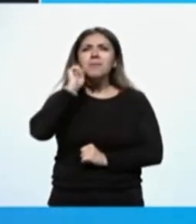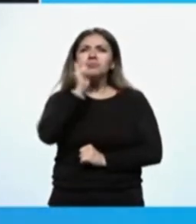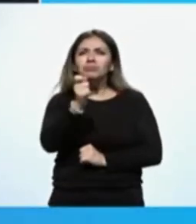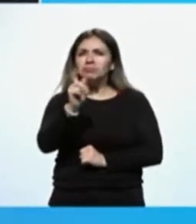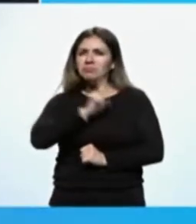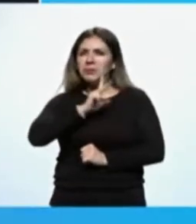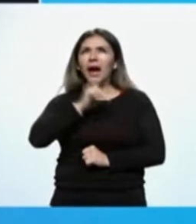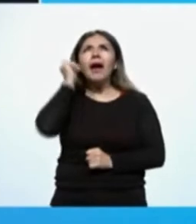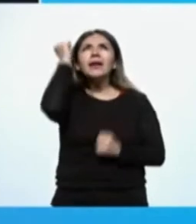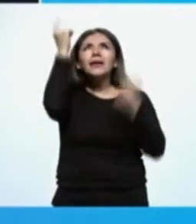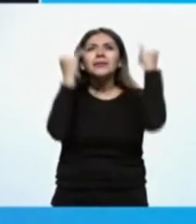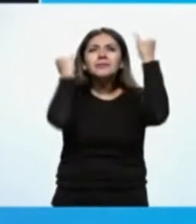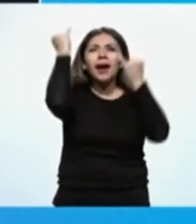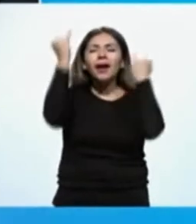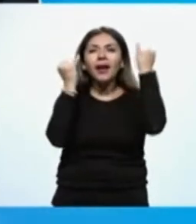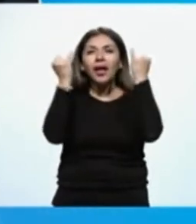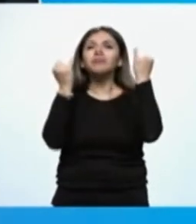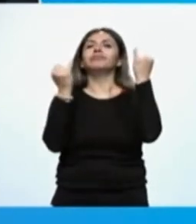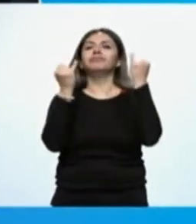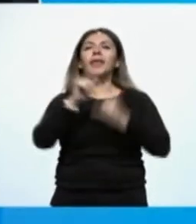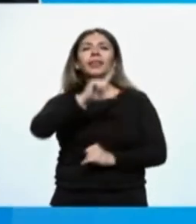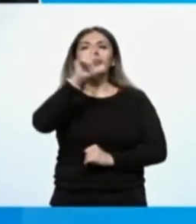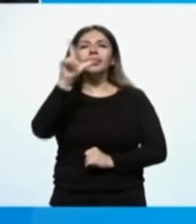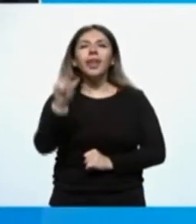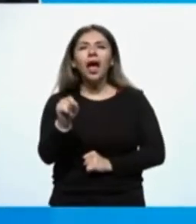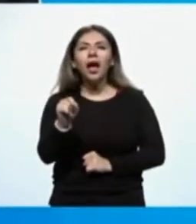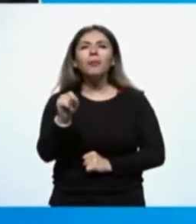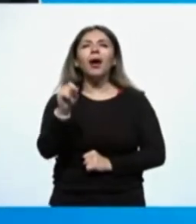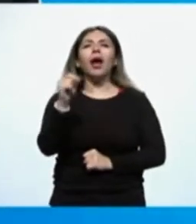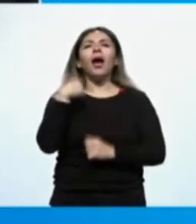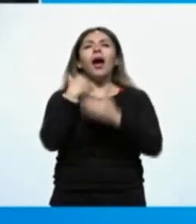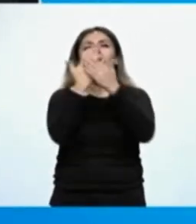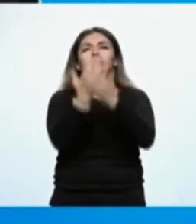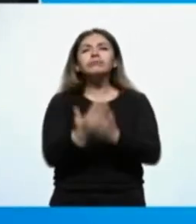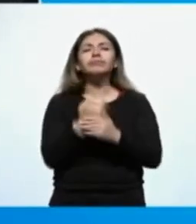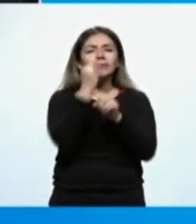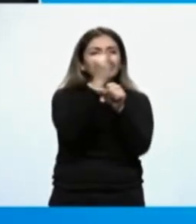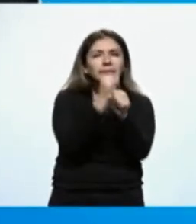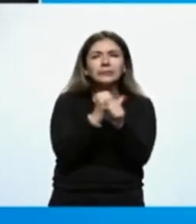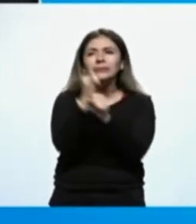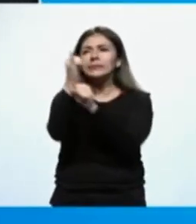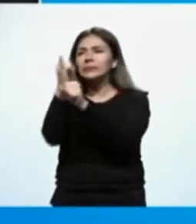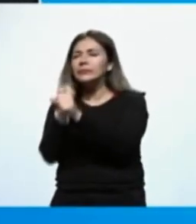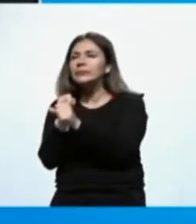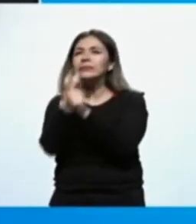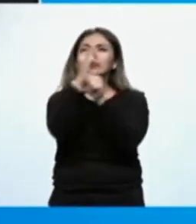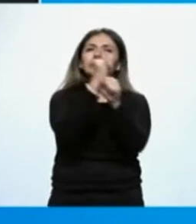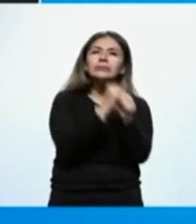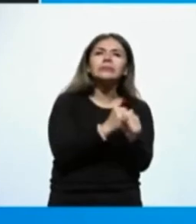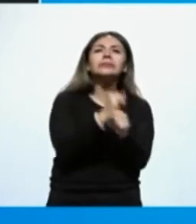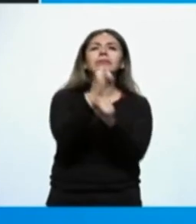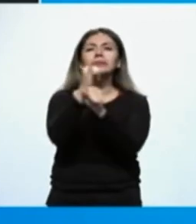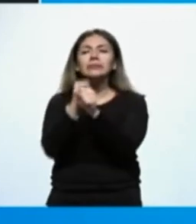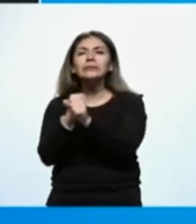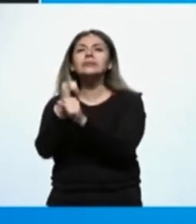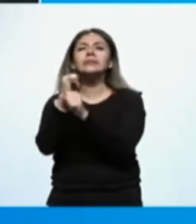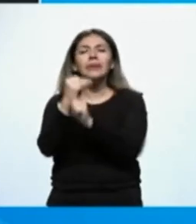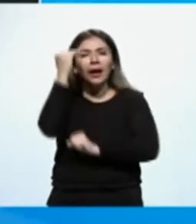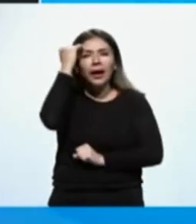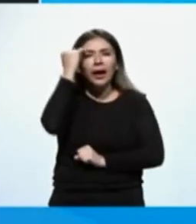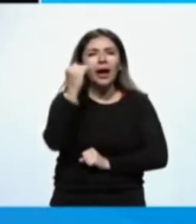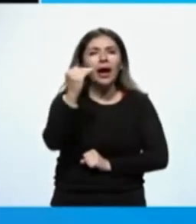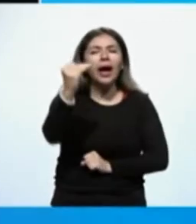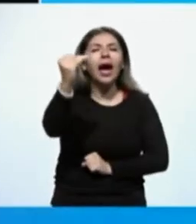todo lo he imaginado? Y después de una larga investigación,